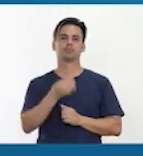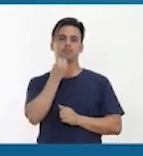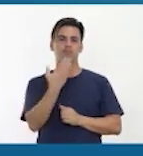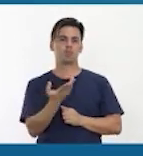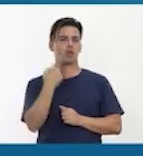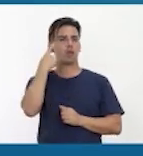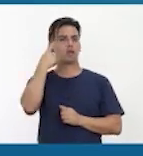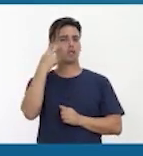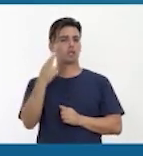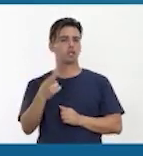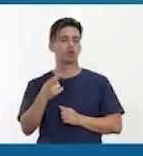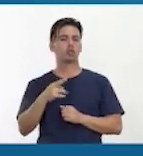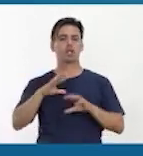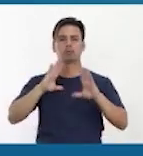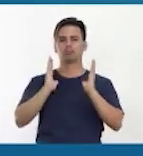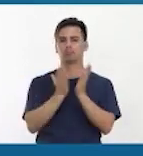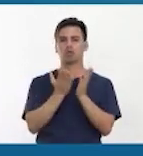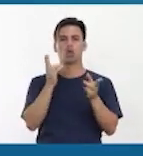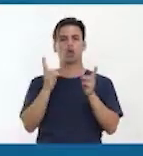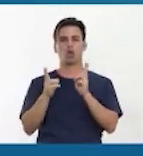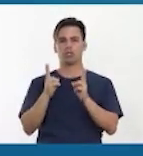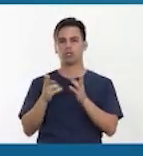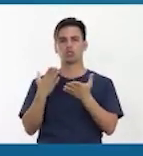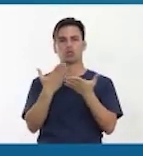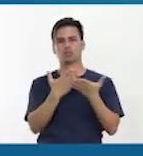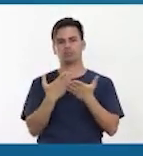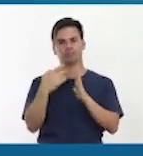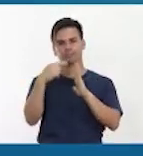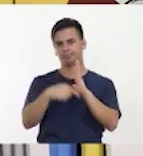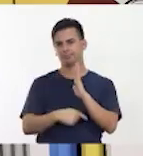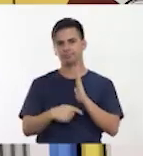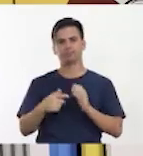recordar, retomar las orientaciones para su estudio.